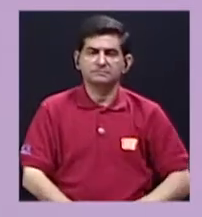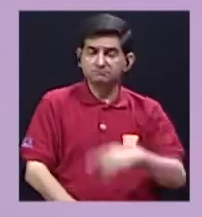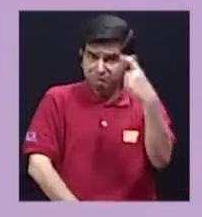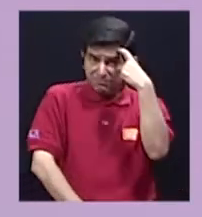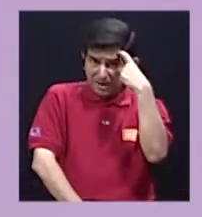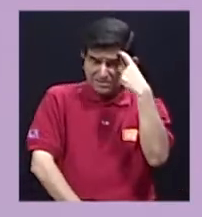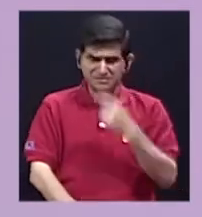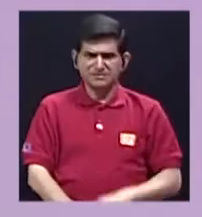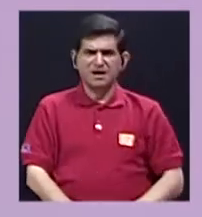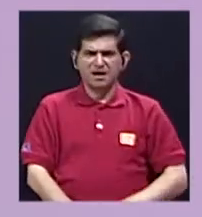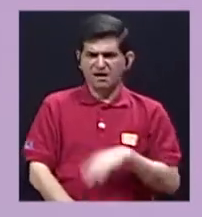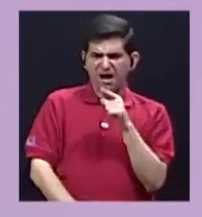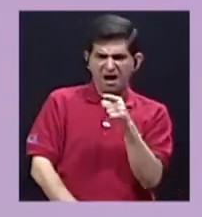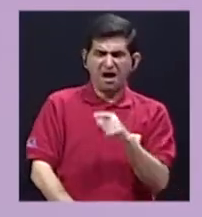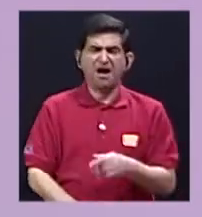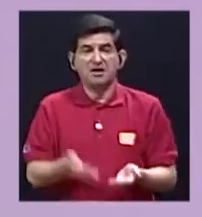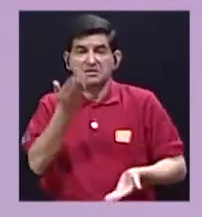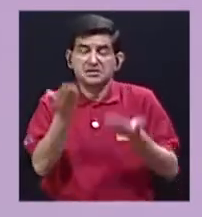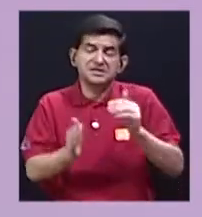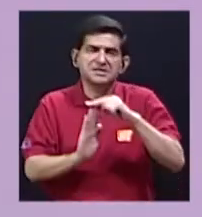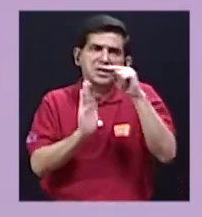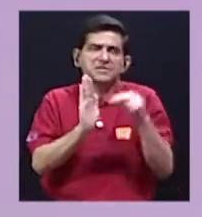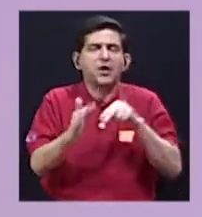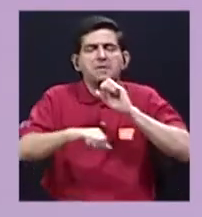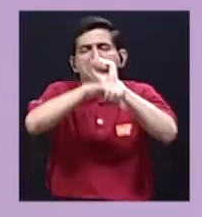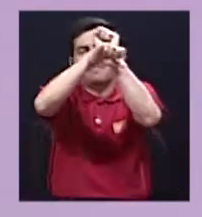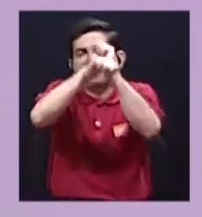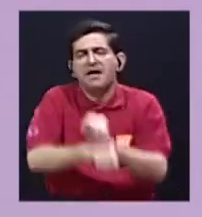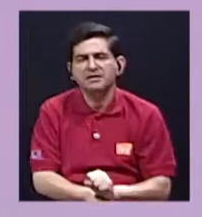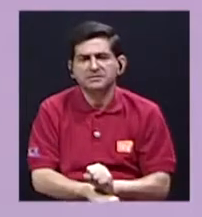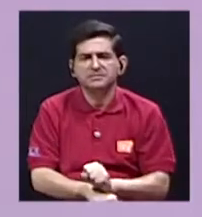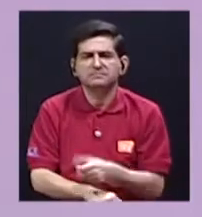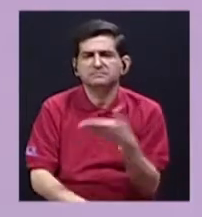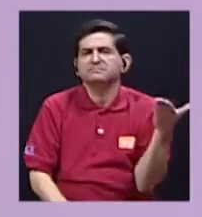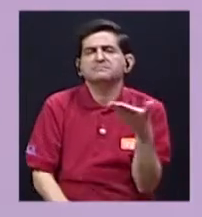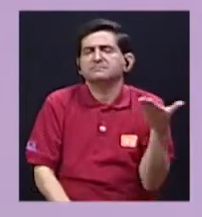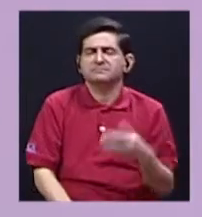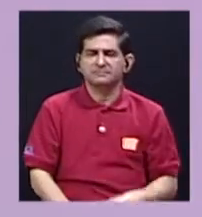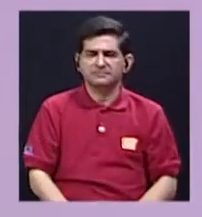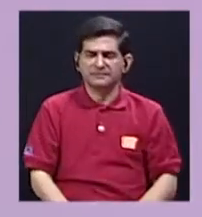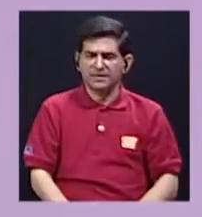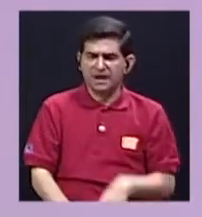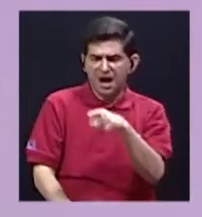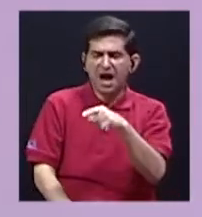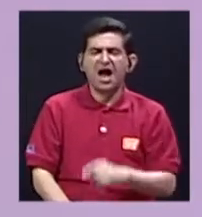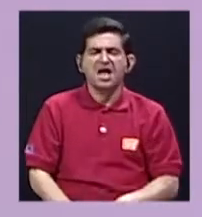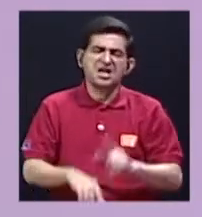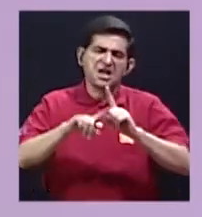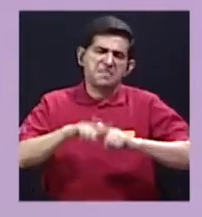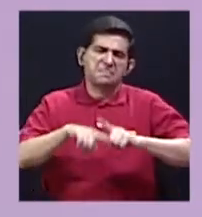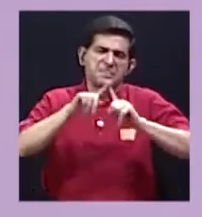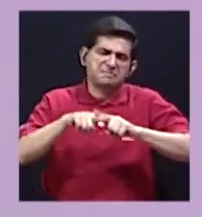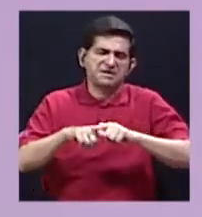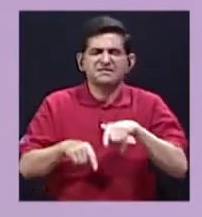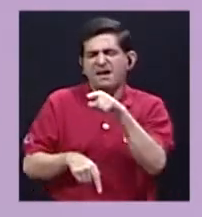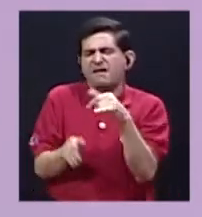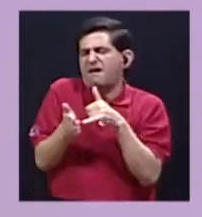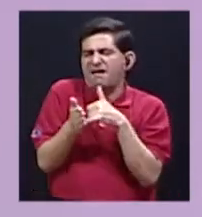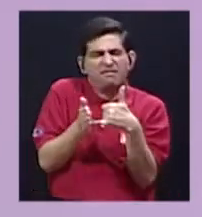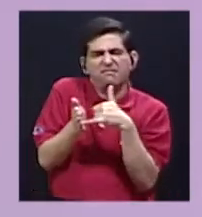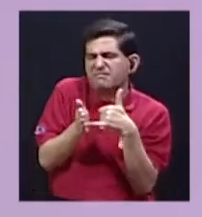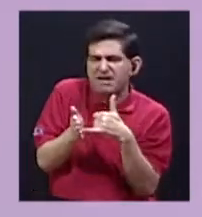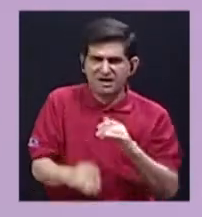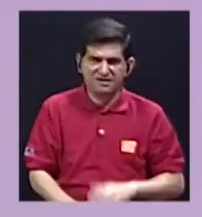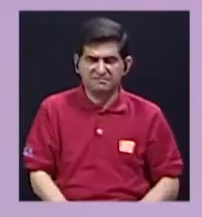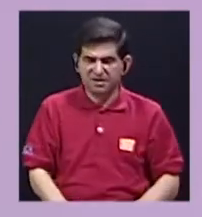considerársele según parámetros tradicionales como la dependiente la débil y